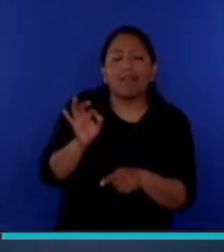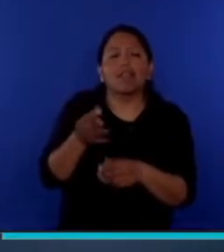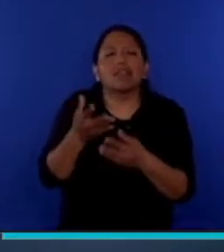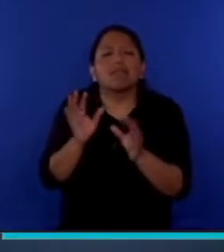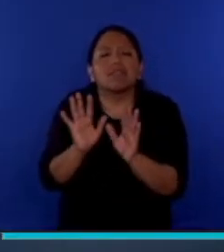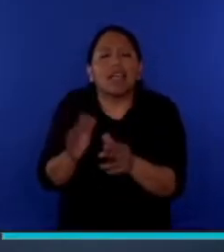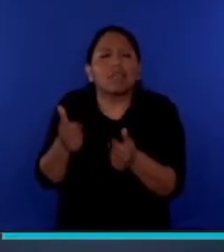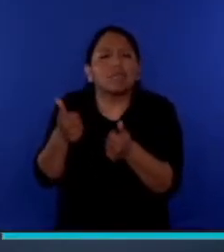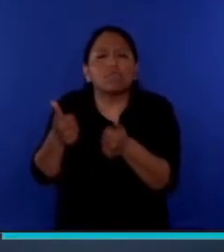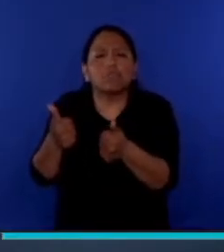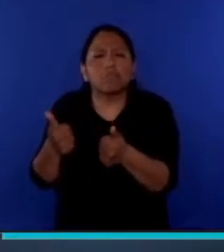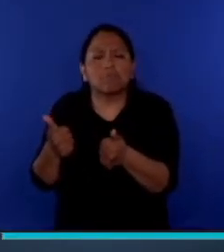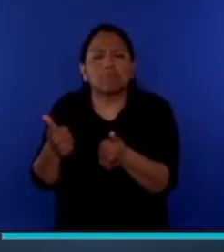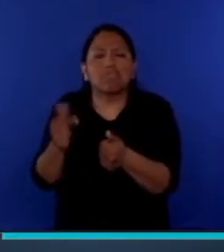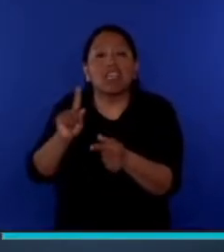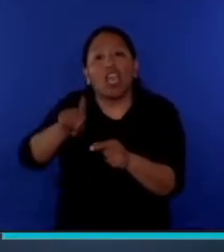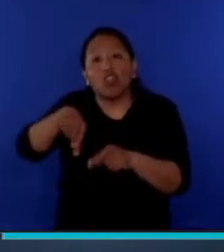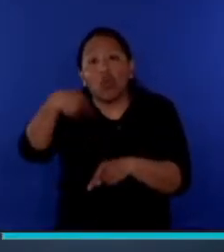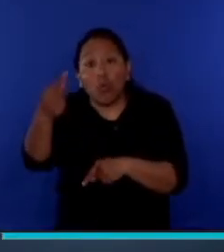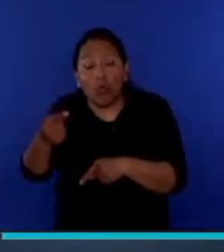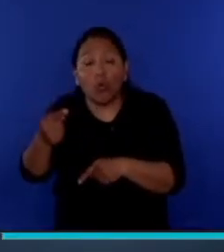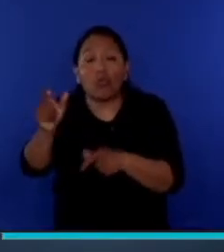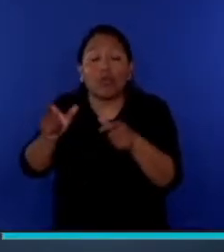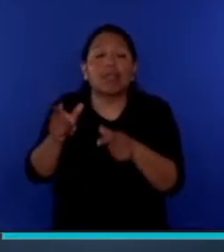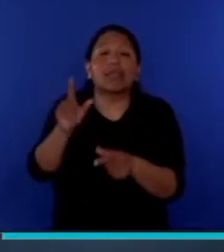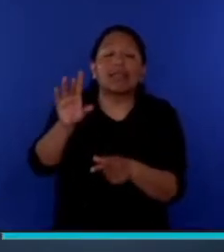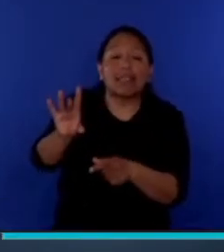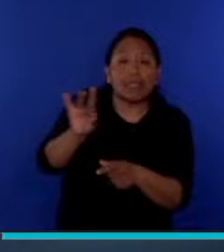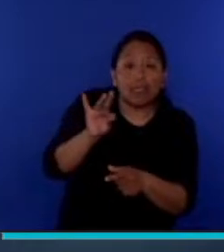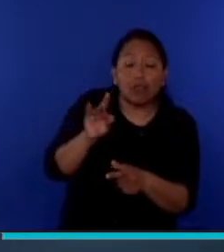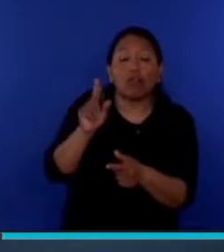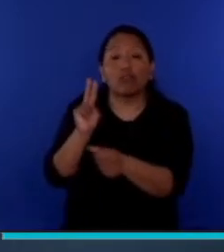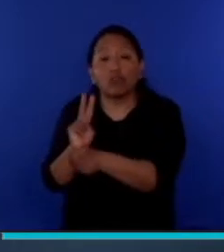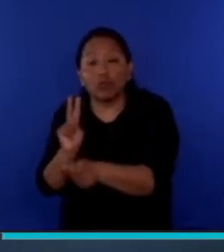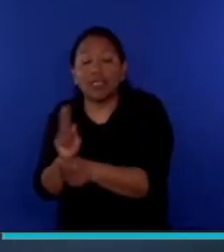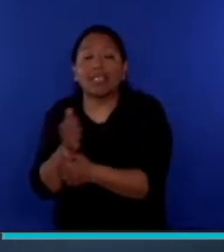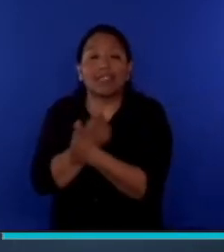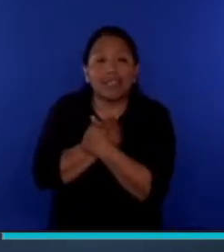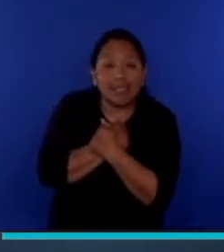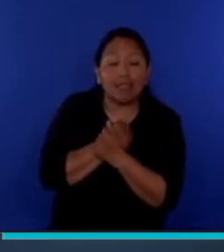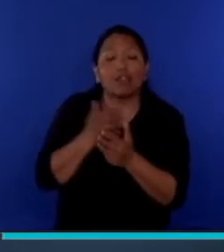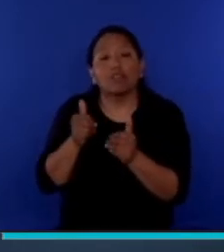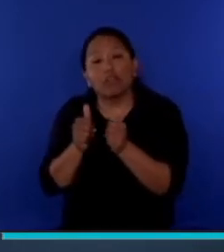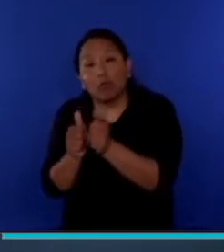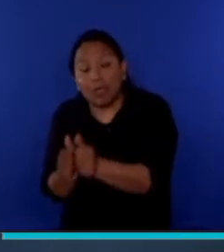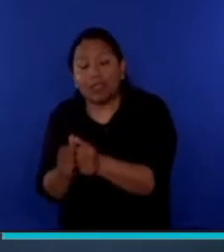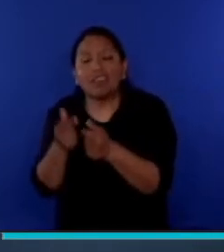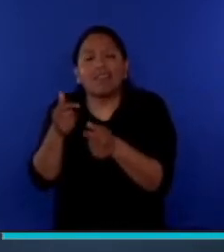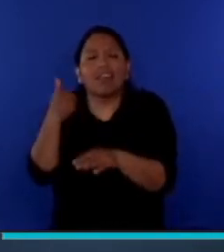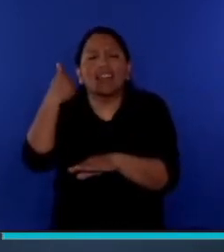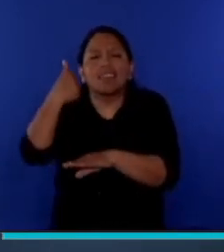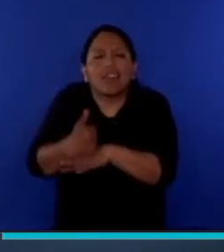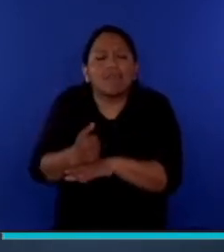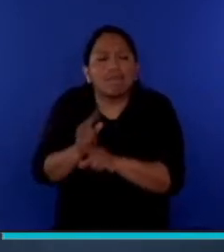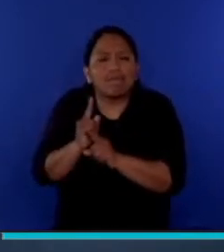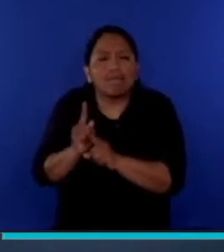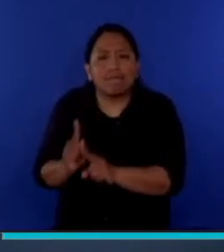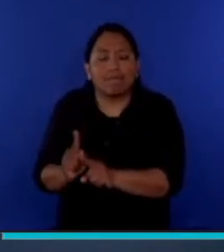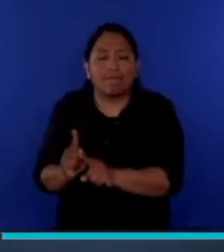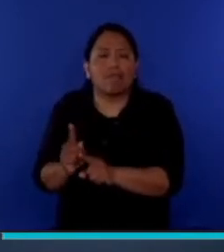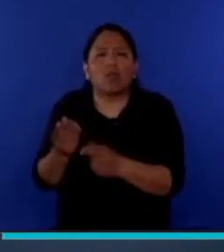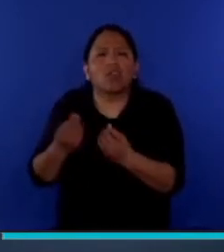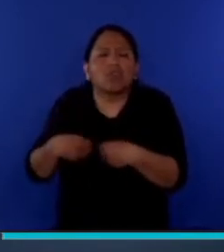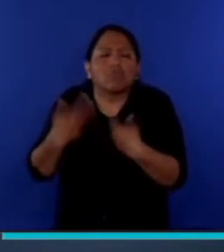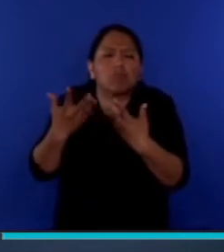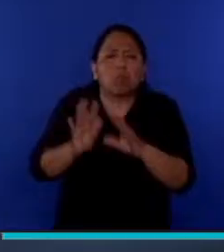todo bien y saber que hay otros que te eligieron, que te cuidaron, que te quieren, que te acompañan, que van a estar ahí presentes para vos, pase